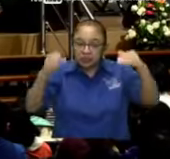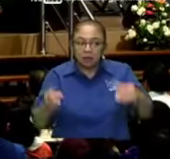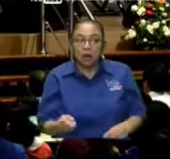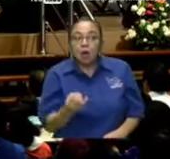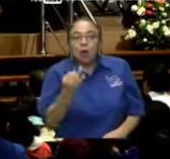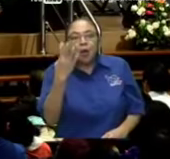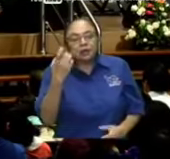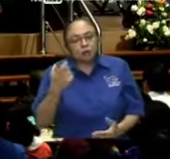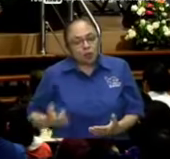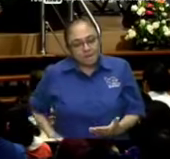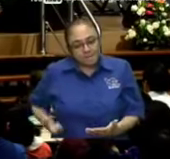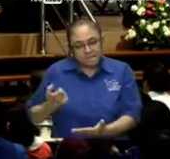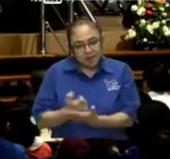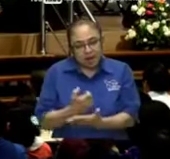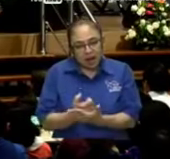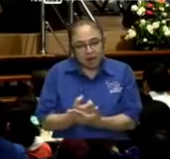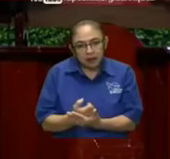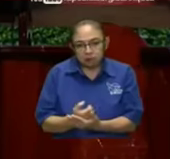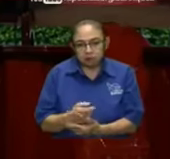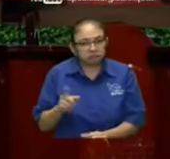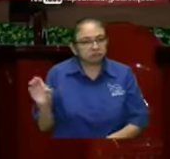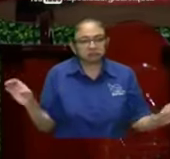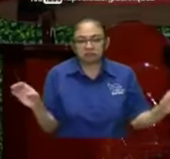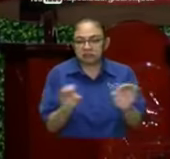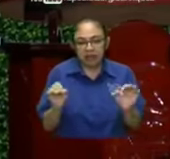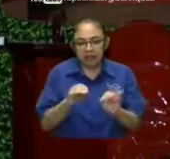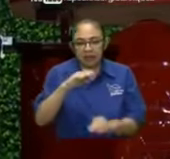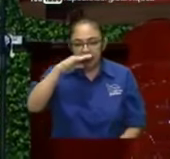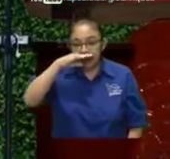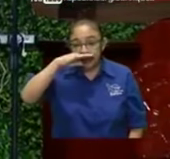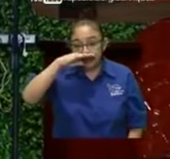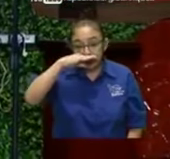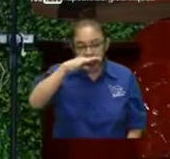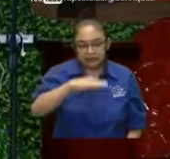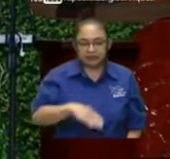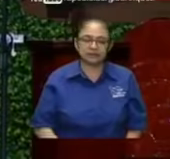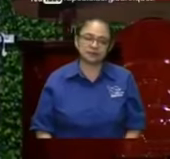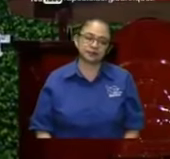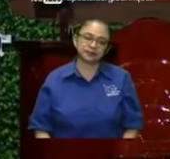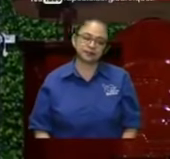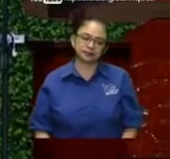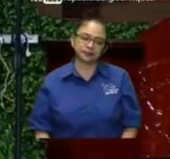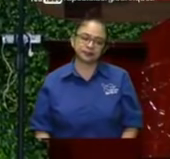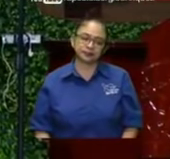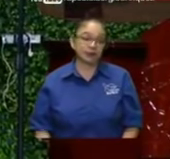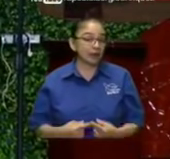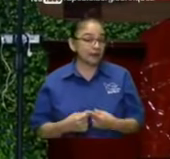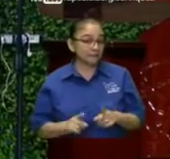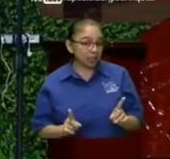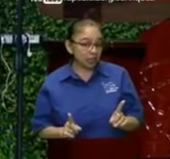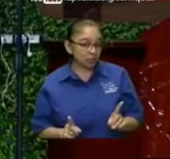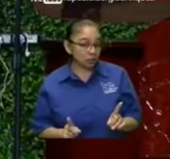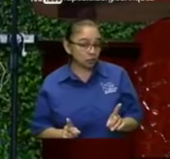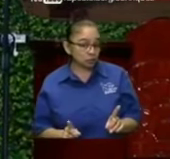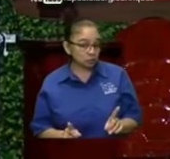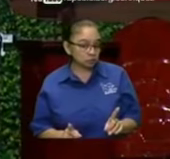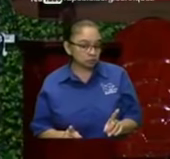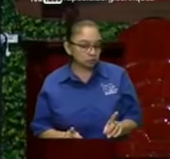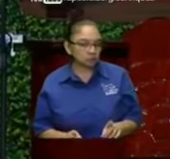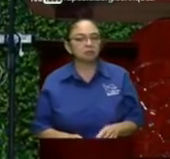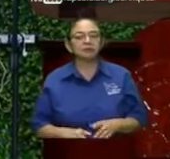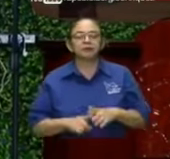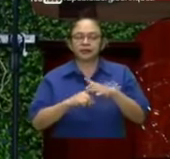Era gratis. Así como a usted le gusta. Gratis. Pero empezaron a